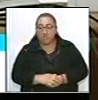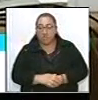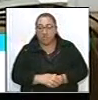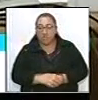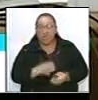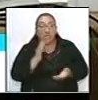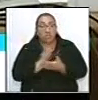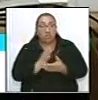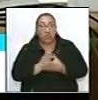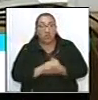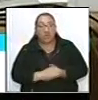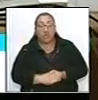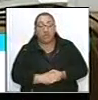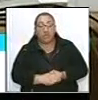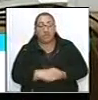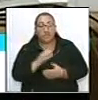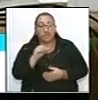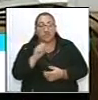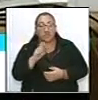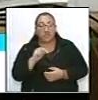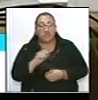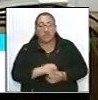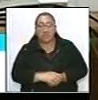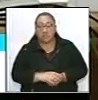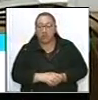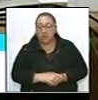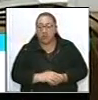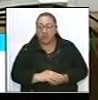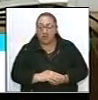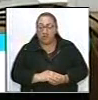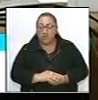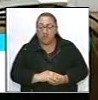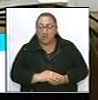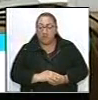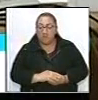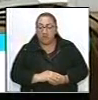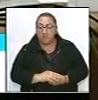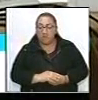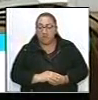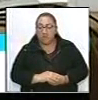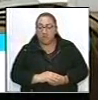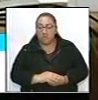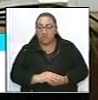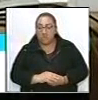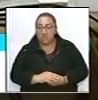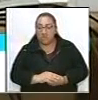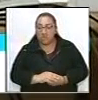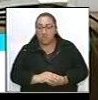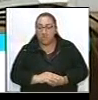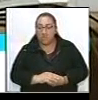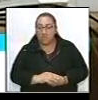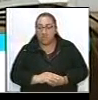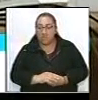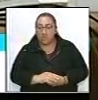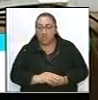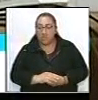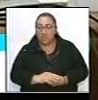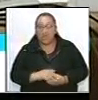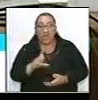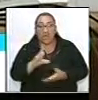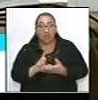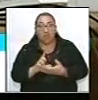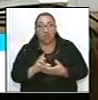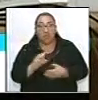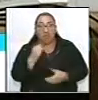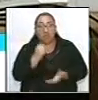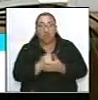escuelas de serenos, bajo las currículas que se aprueben adecuadamente. En Lima aprobamos una currícula